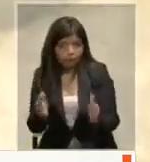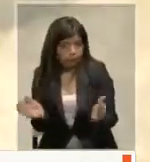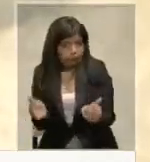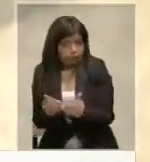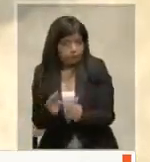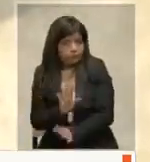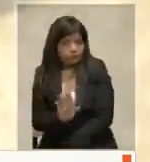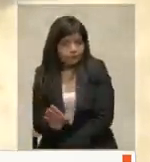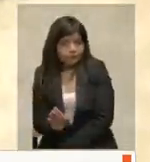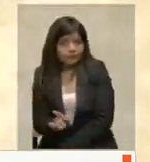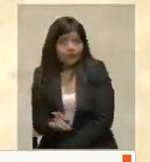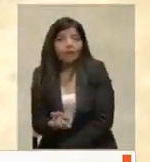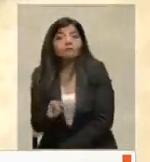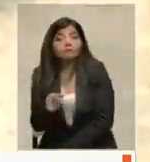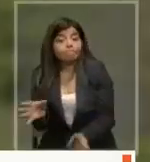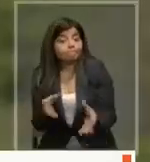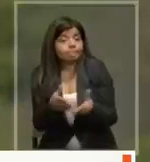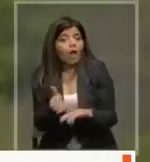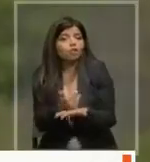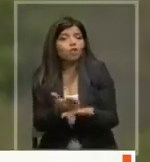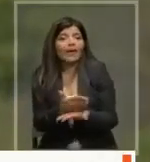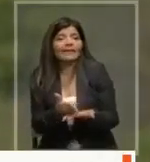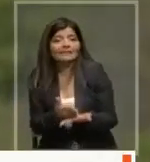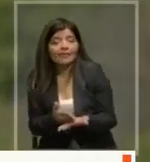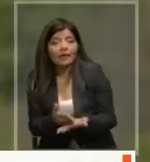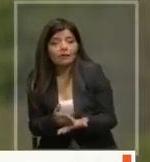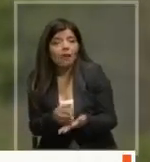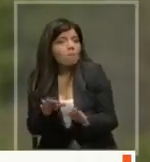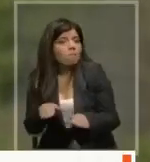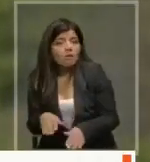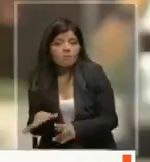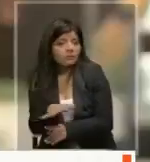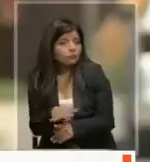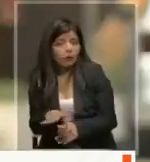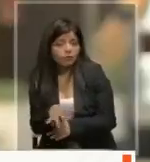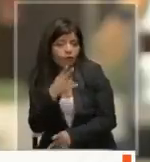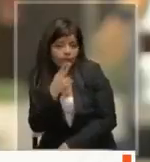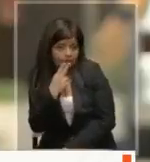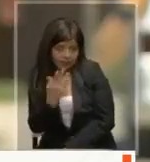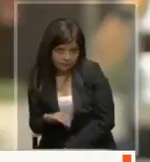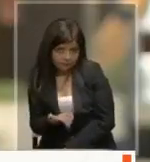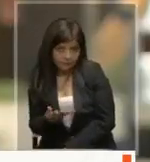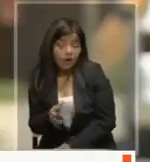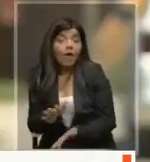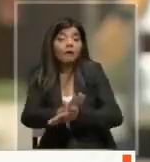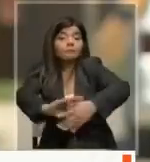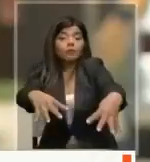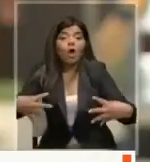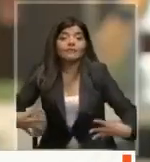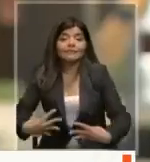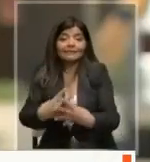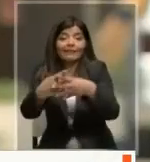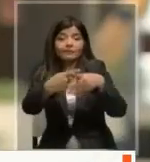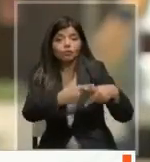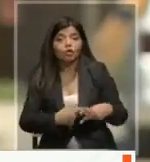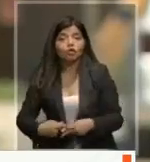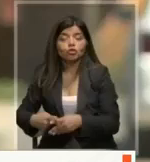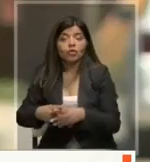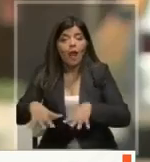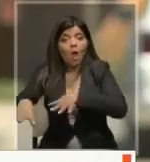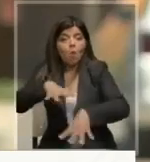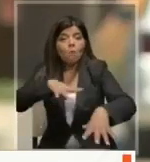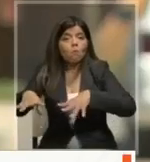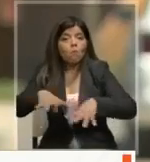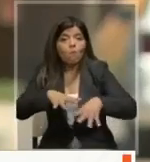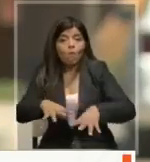personas que han vivido momentos desagradables arriba de los microbuses. En redes sociales iniciamos un movimiento que se llama Me Muevo